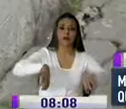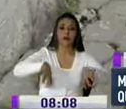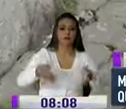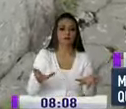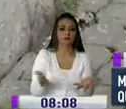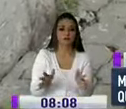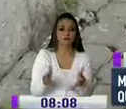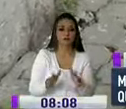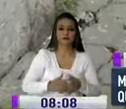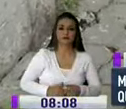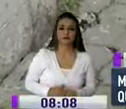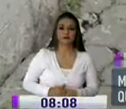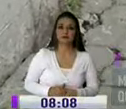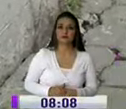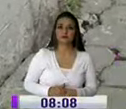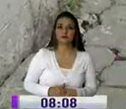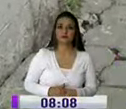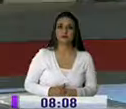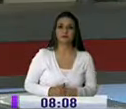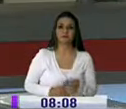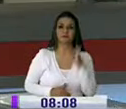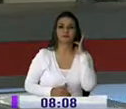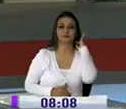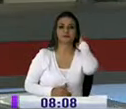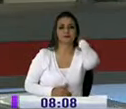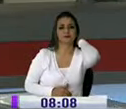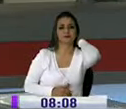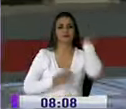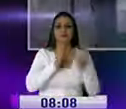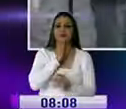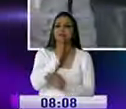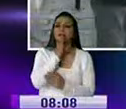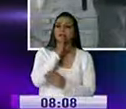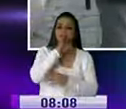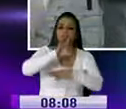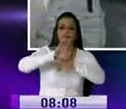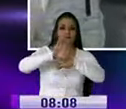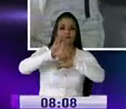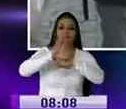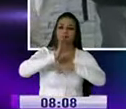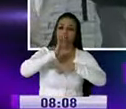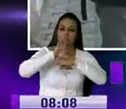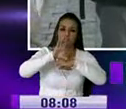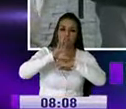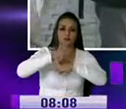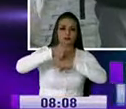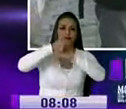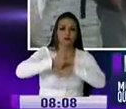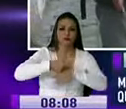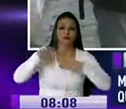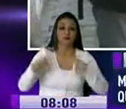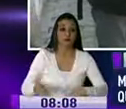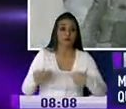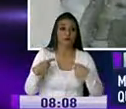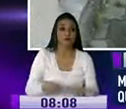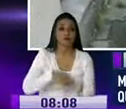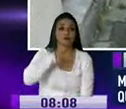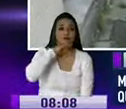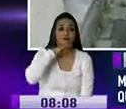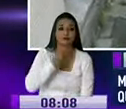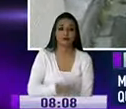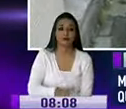Quito informó Andrea Orbe. Es lo que nosotros siempre decimos, autoridades de acá, nos hemos cansado un poco de este tema